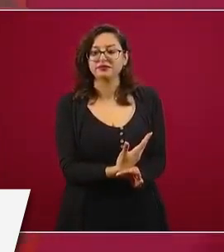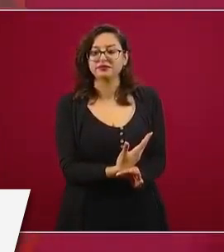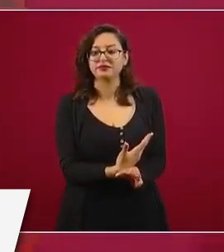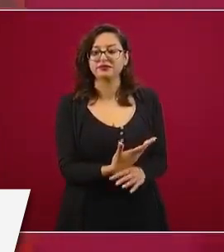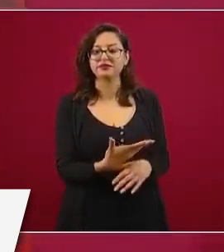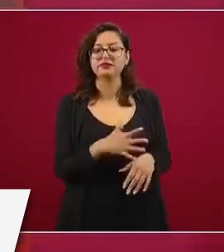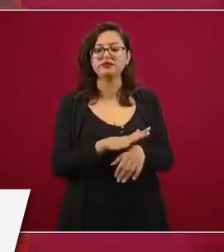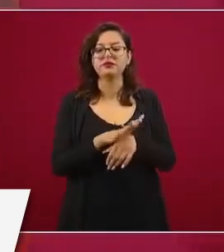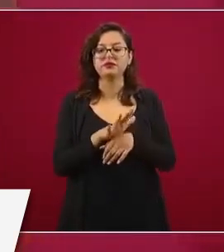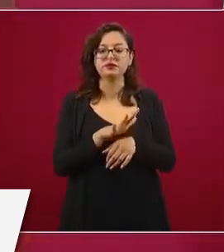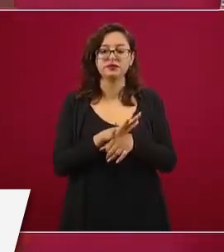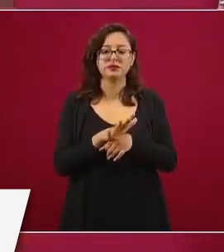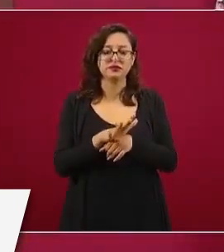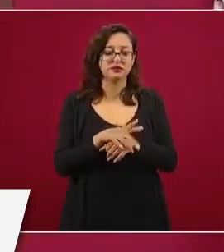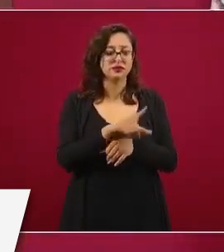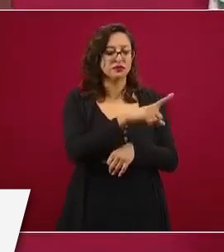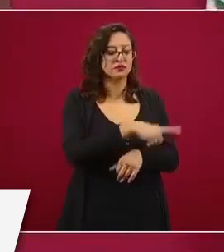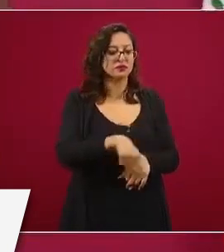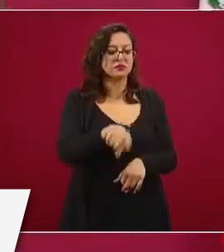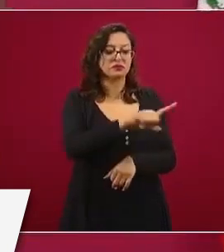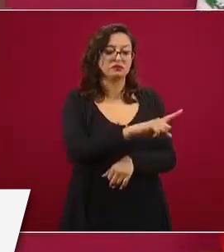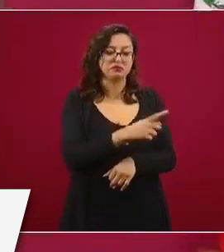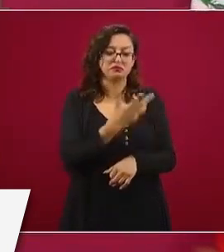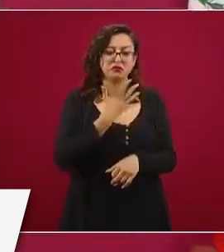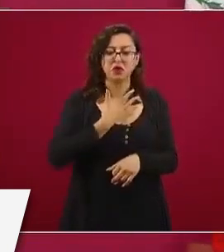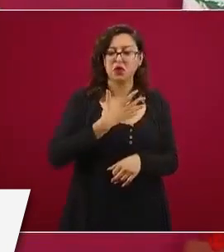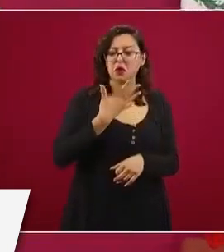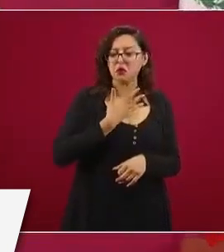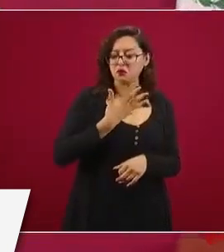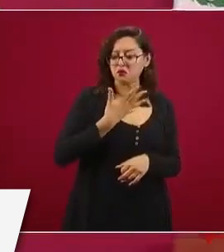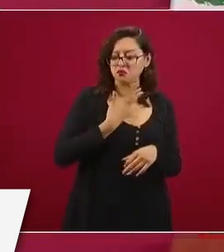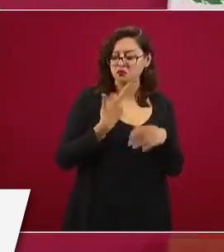el que tiene pues es afortunado,